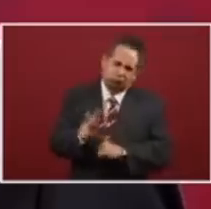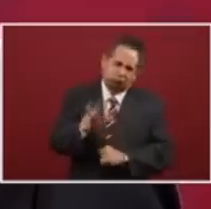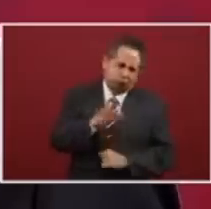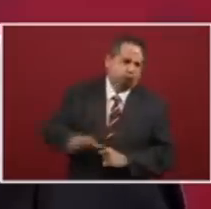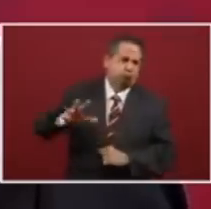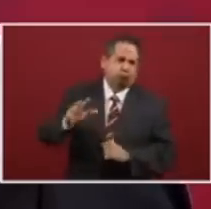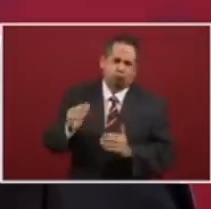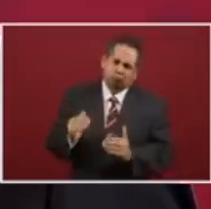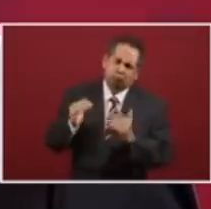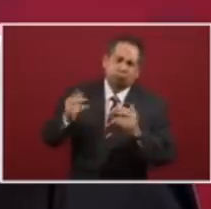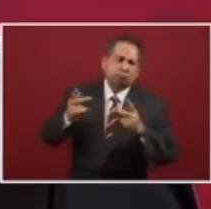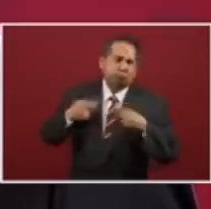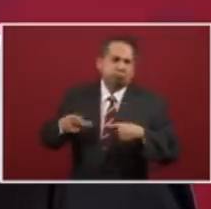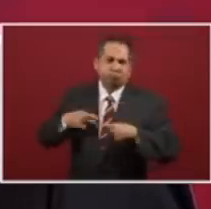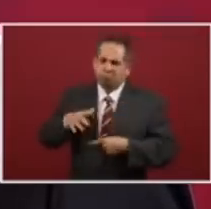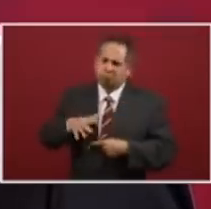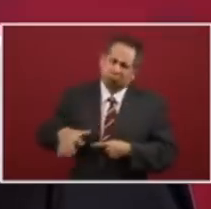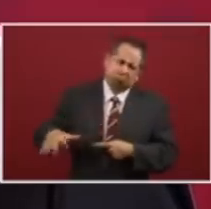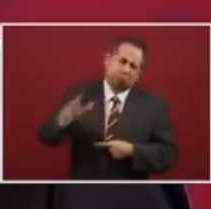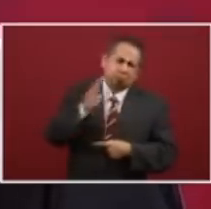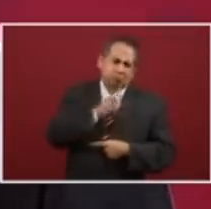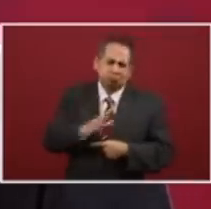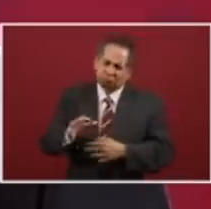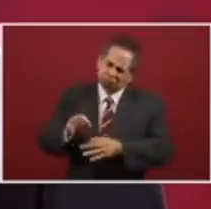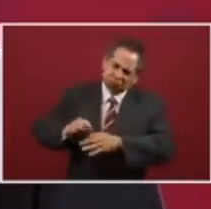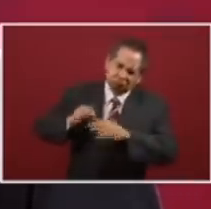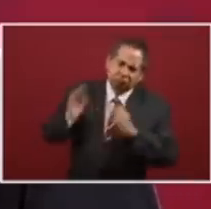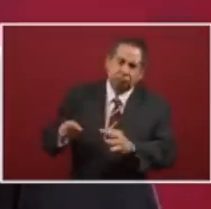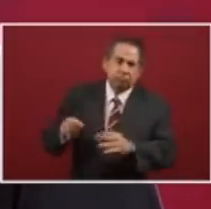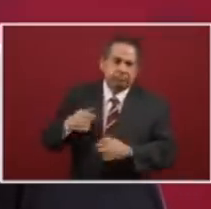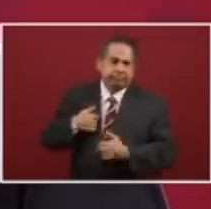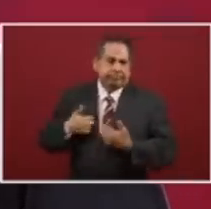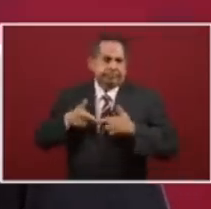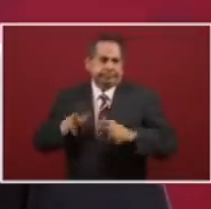y hay un gran pueblo entonces